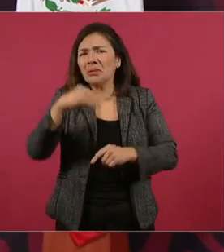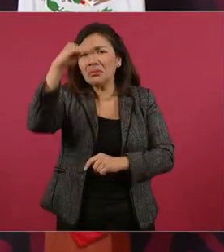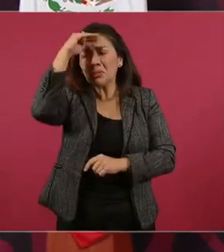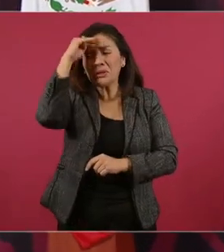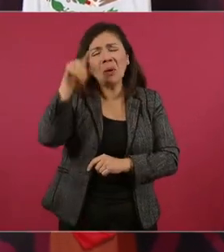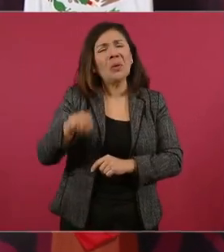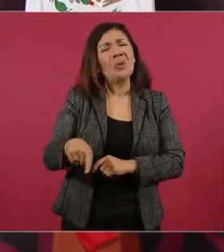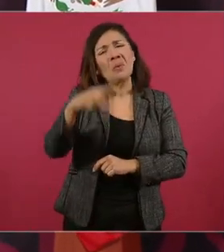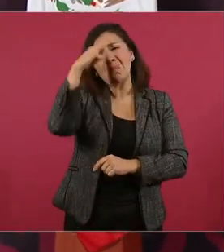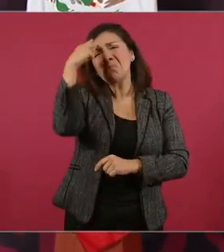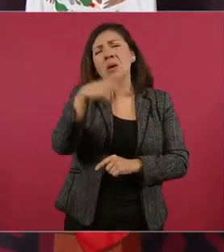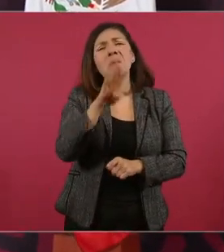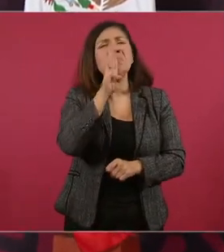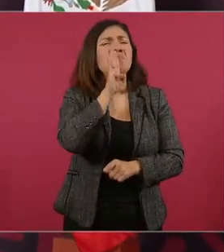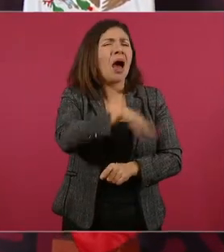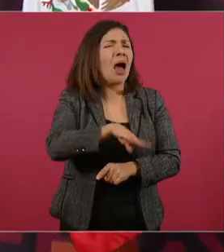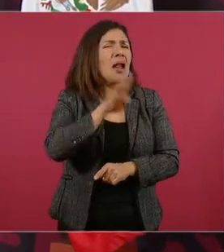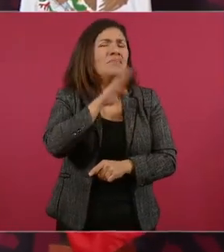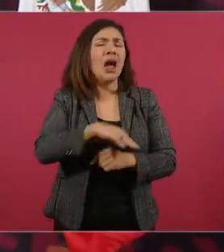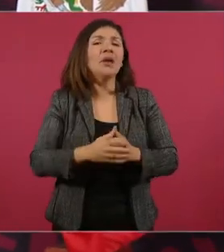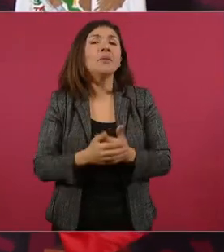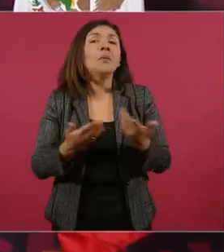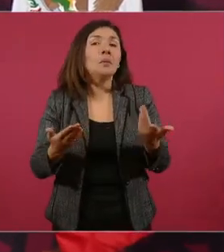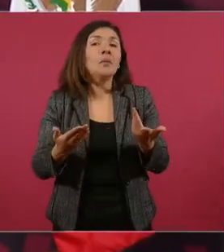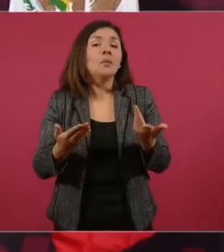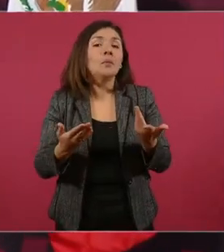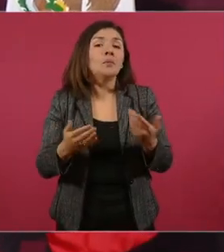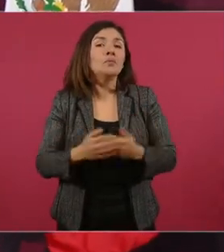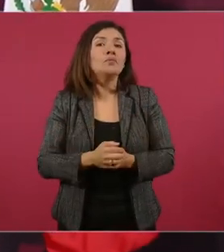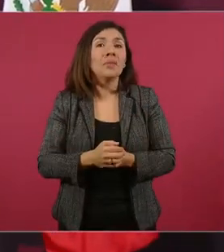Se puede estar informando cómo va Pemex.